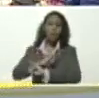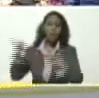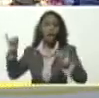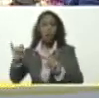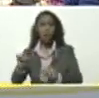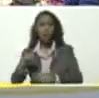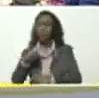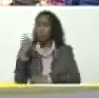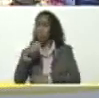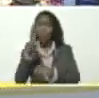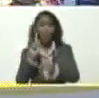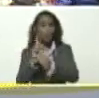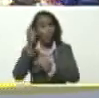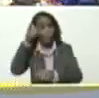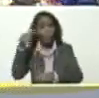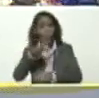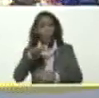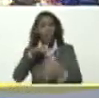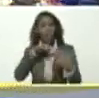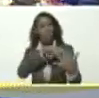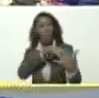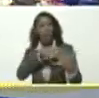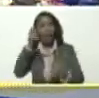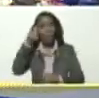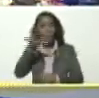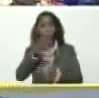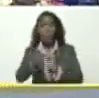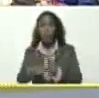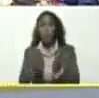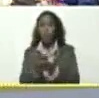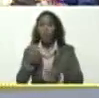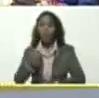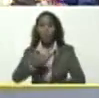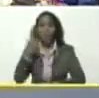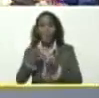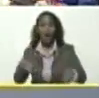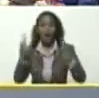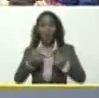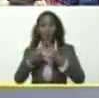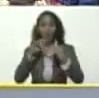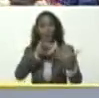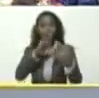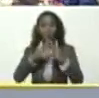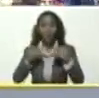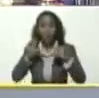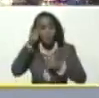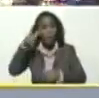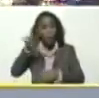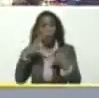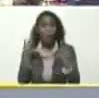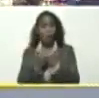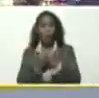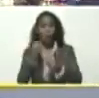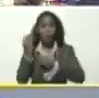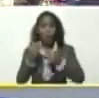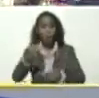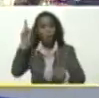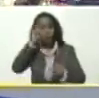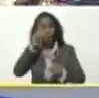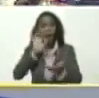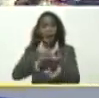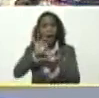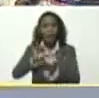guerreros, que nos enseñó a los pueblos del mundo la virtud de la guerra de todo el pueblo, como doctrina, como